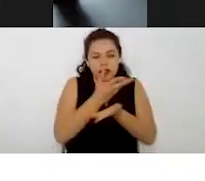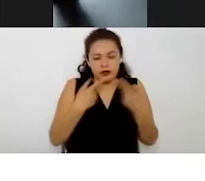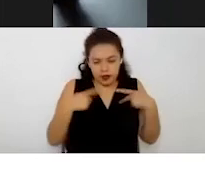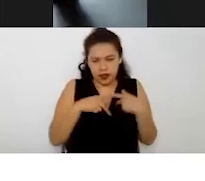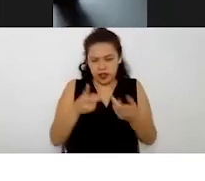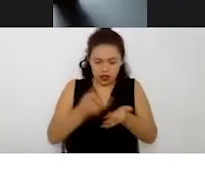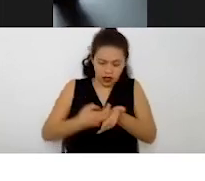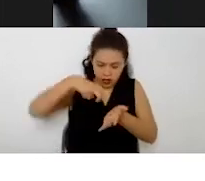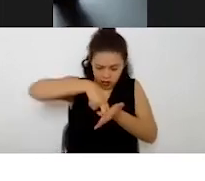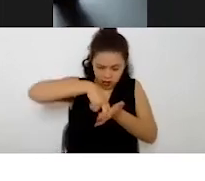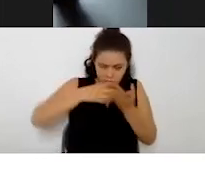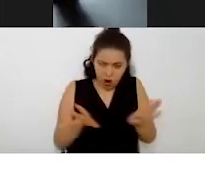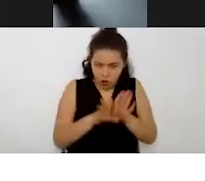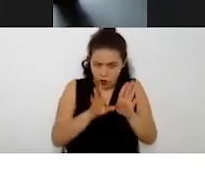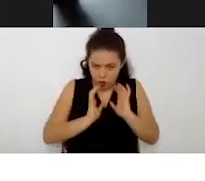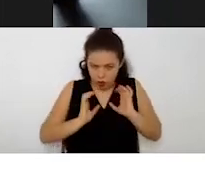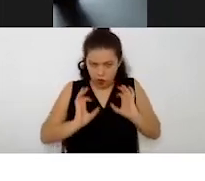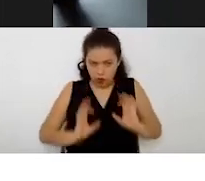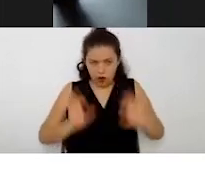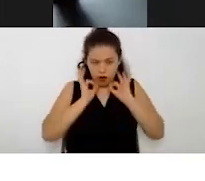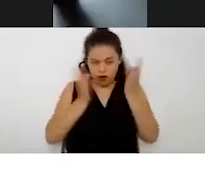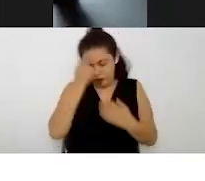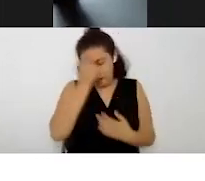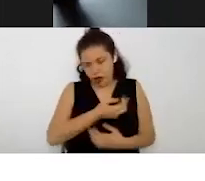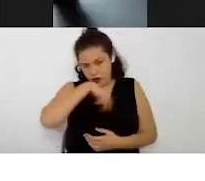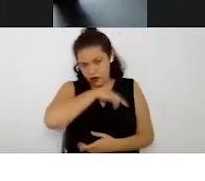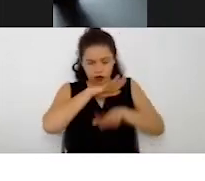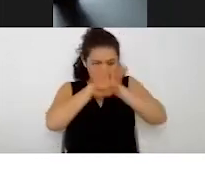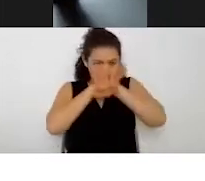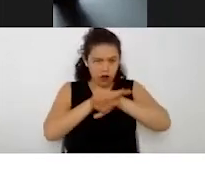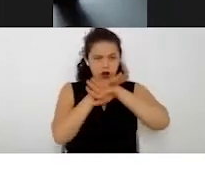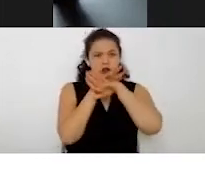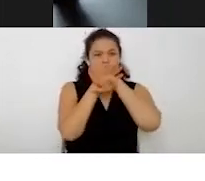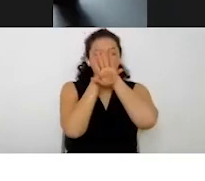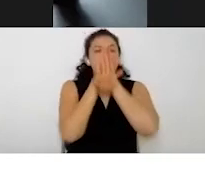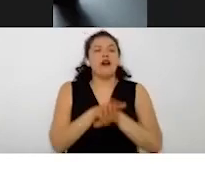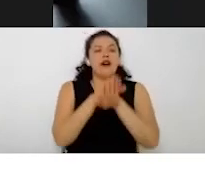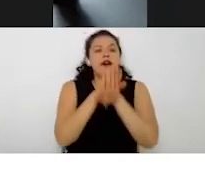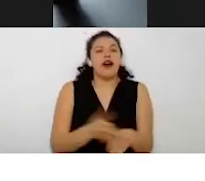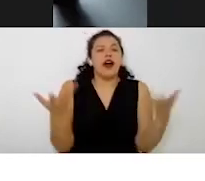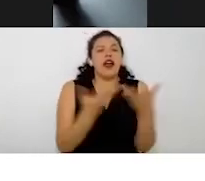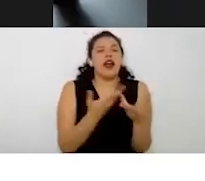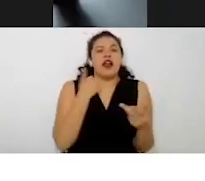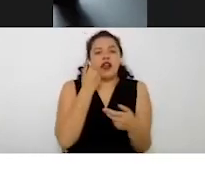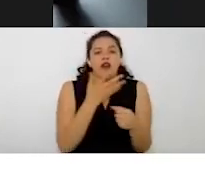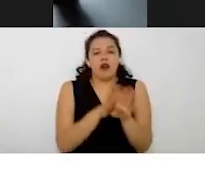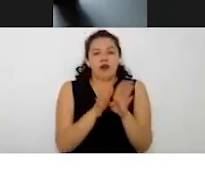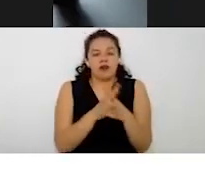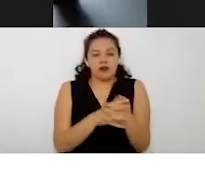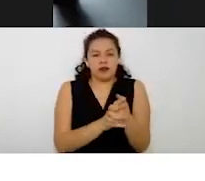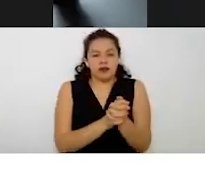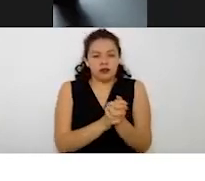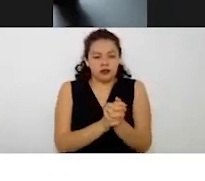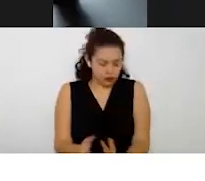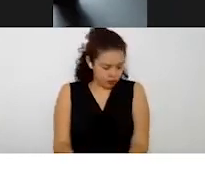primeros respondientes al querer aplicar lo que son las compresiones. ¿Por qué?